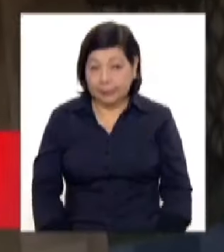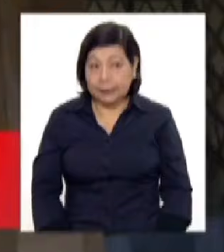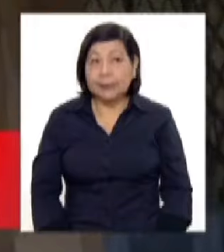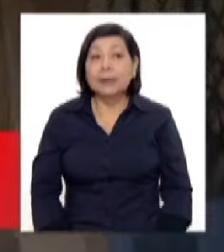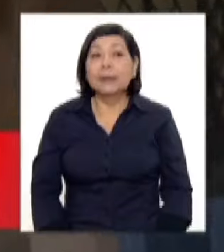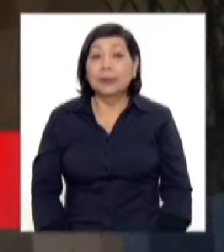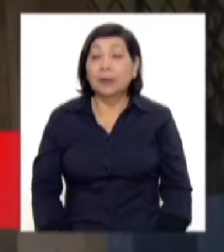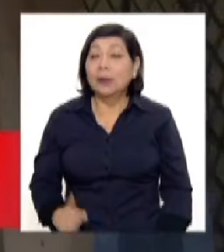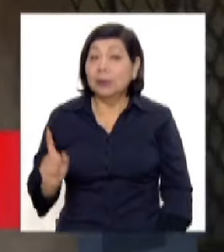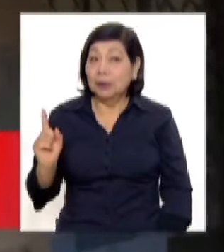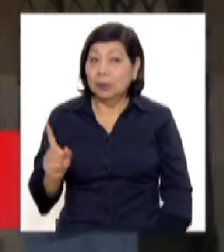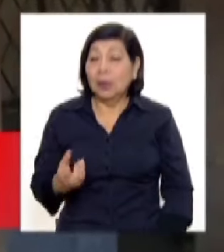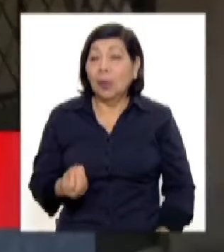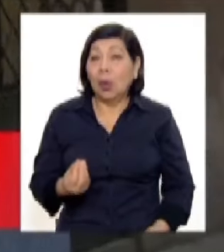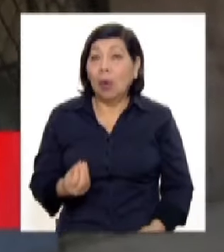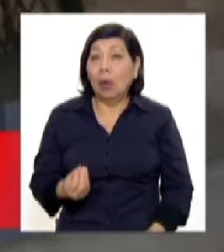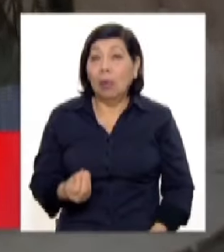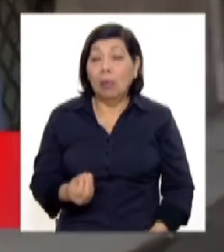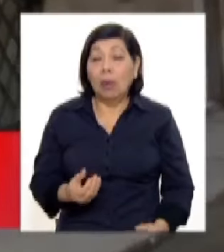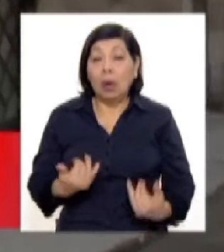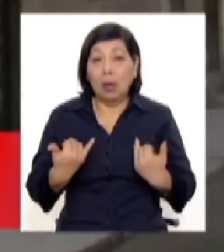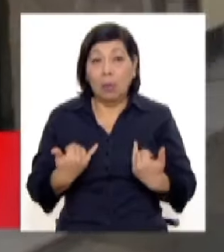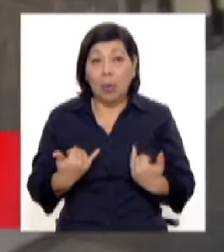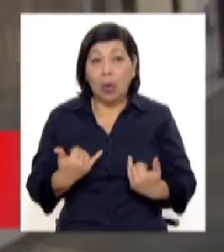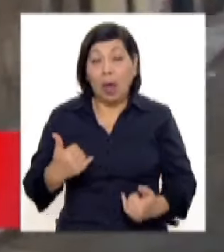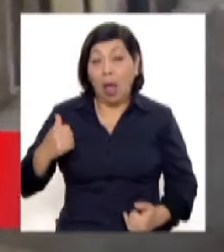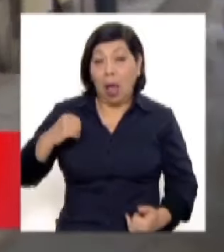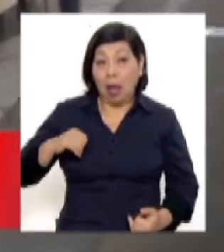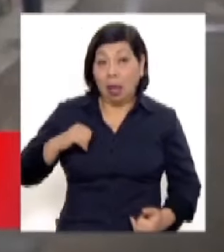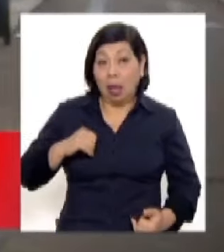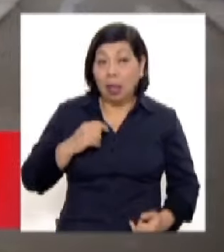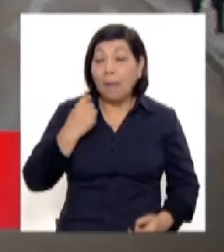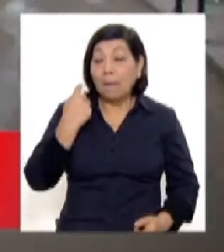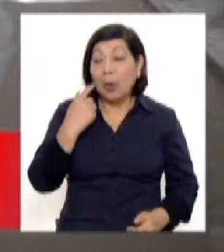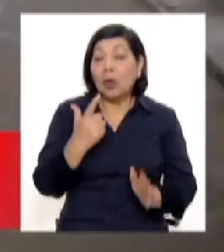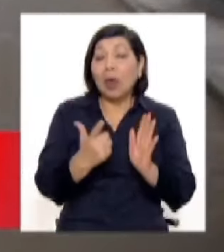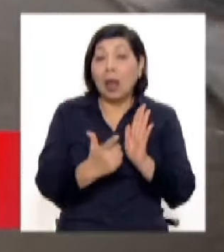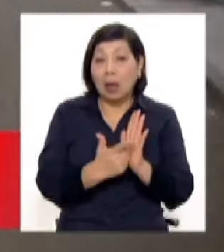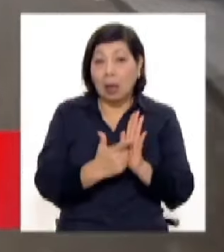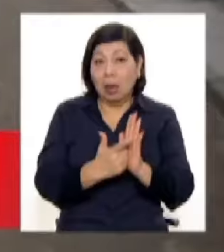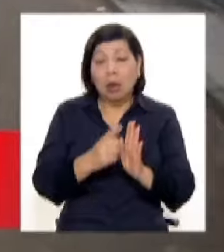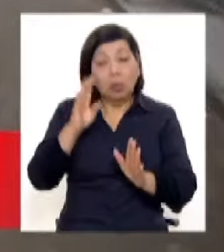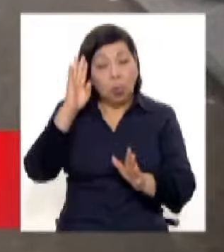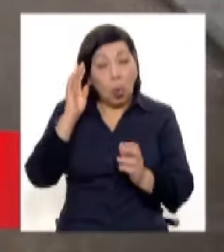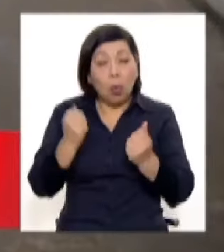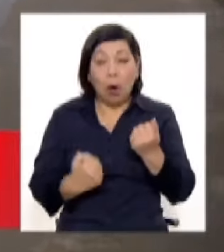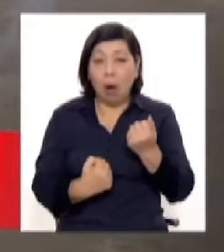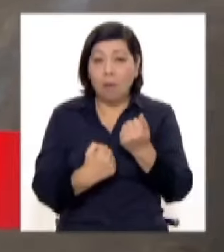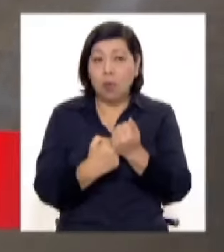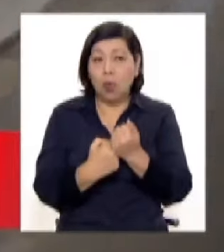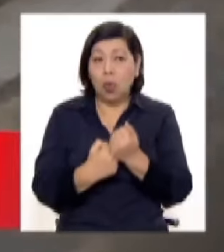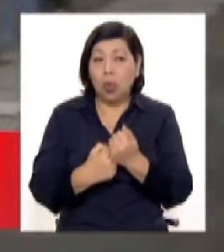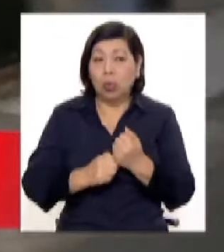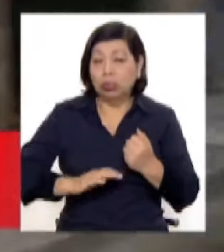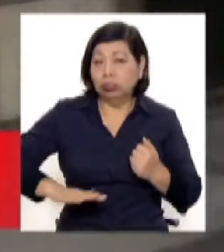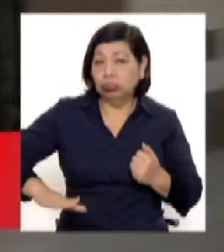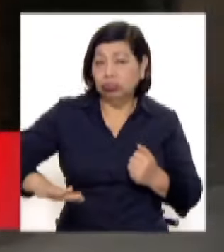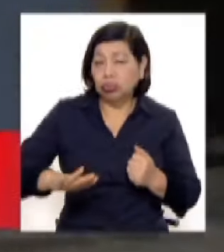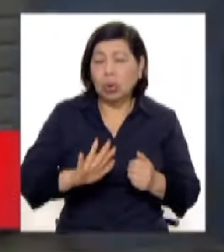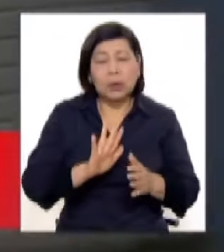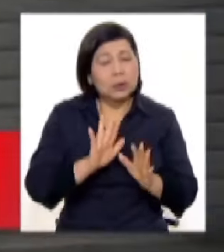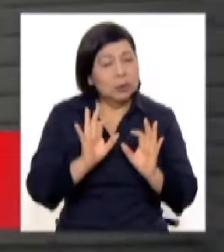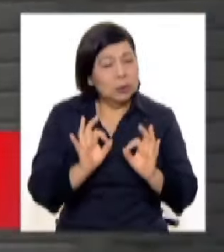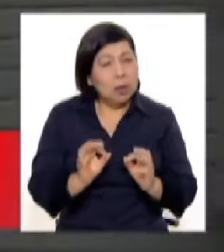Sí, nosotros como por disposición del alcalde y por ley apoyamos a nuestra Policía Nacional en todas esas actividades. Estamos